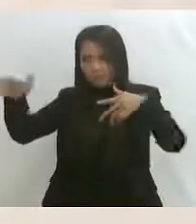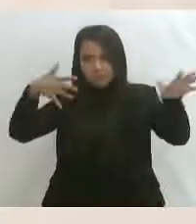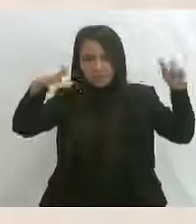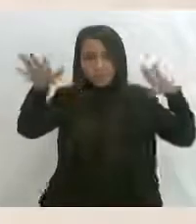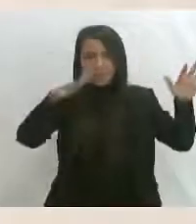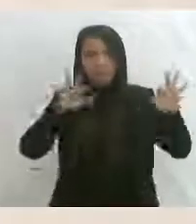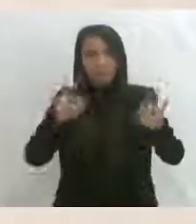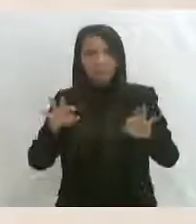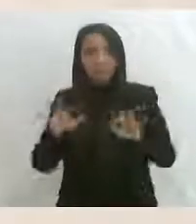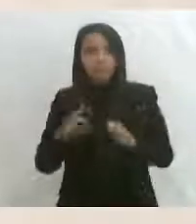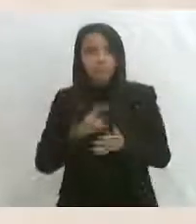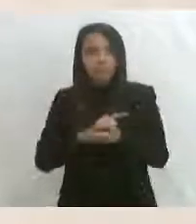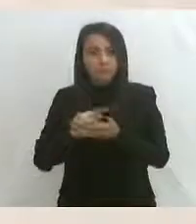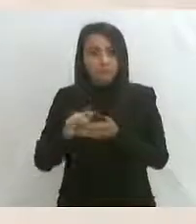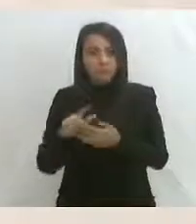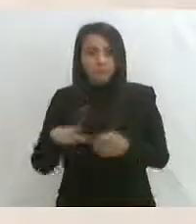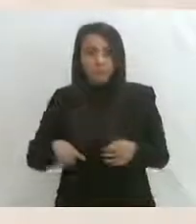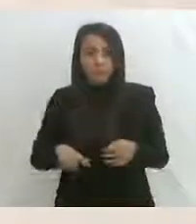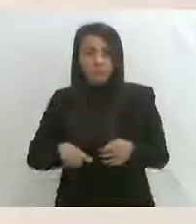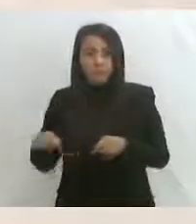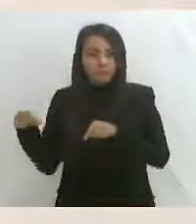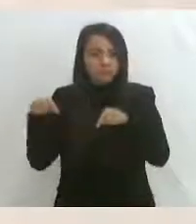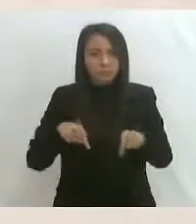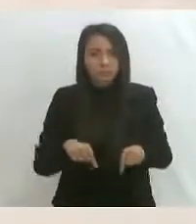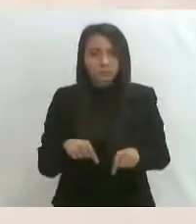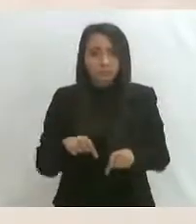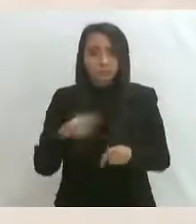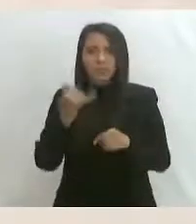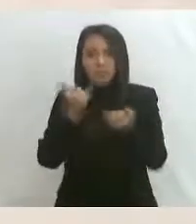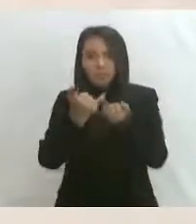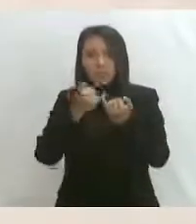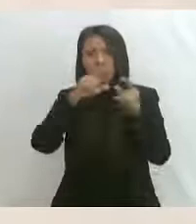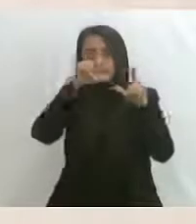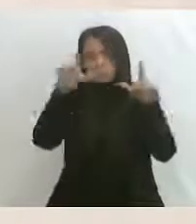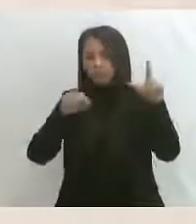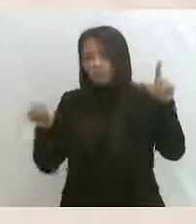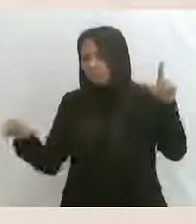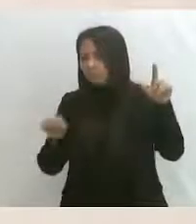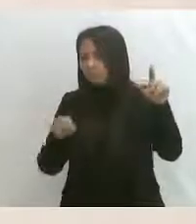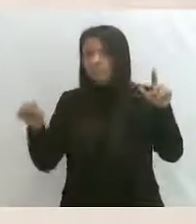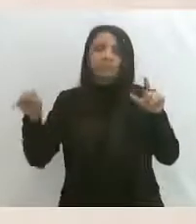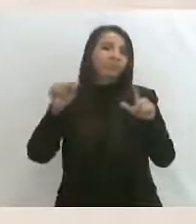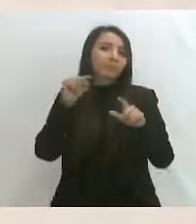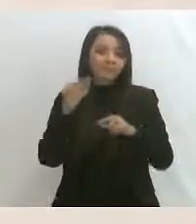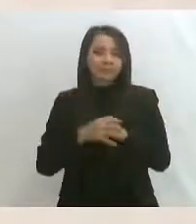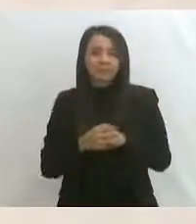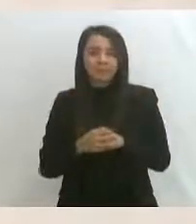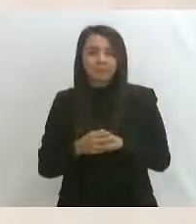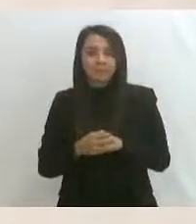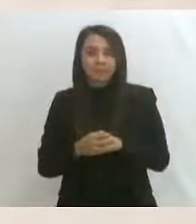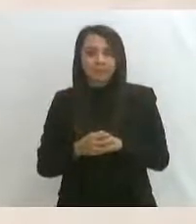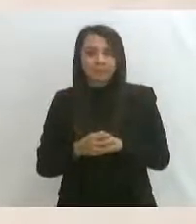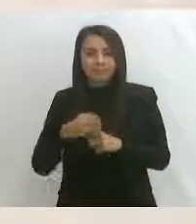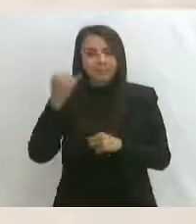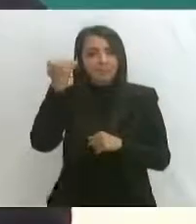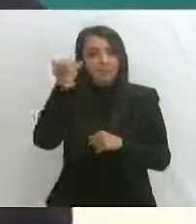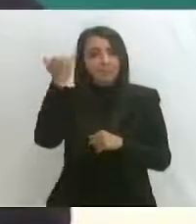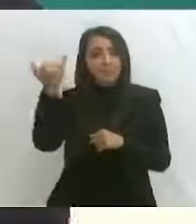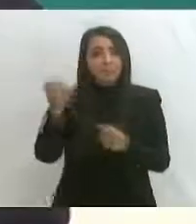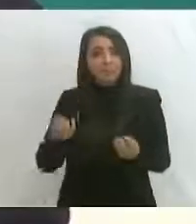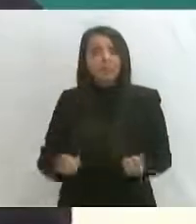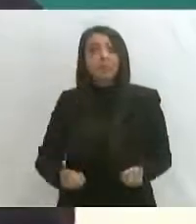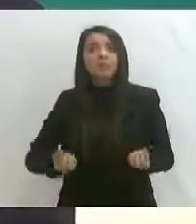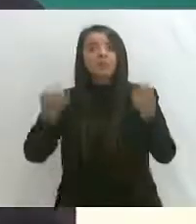y así en otras partes. Imagínense cuánto se ahorra,